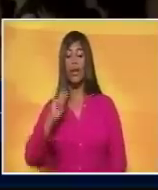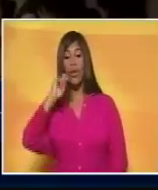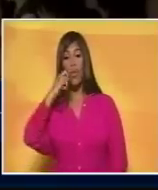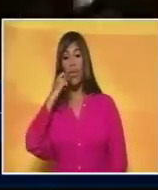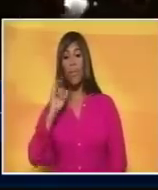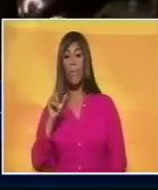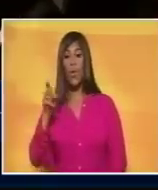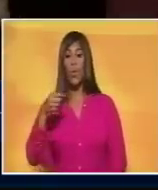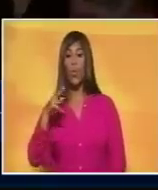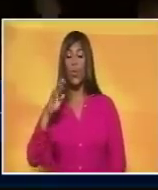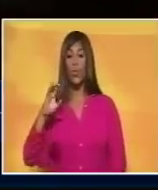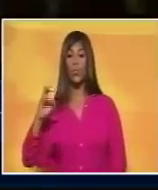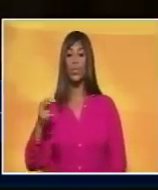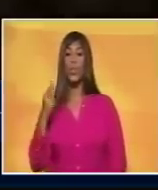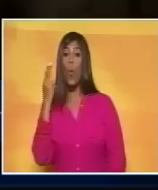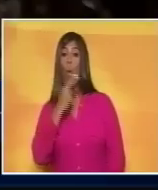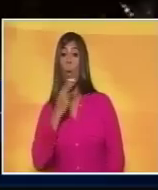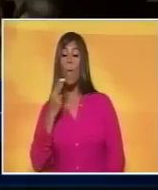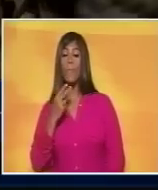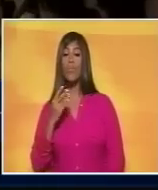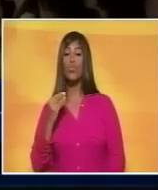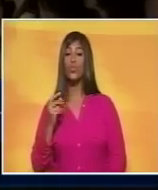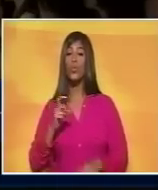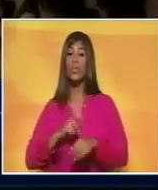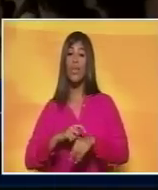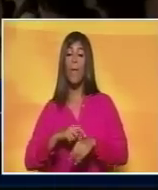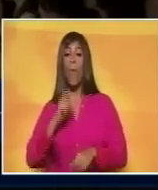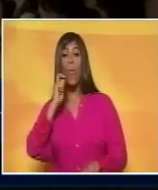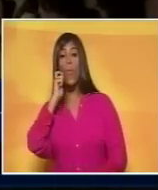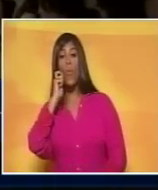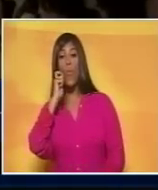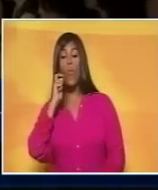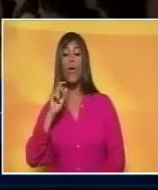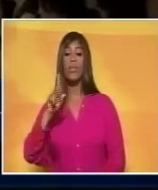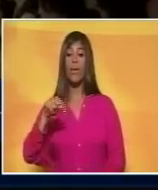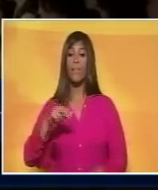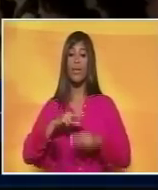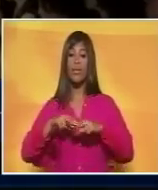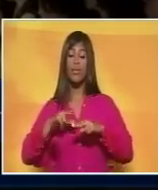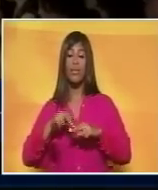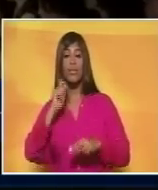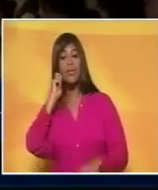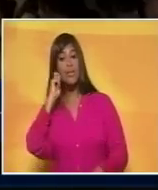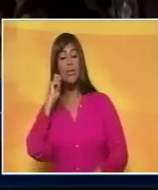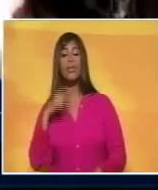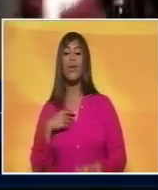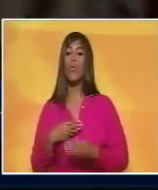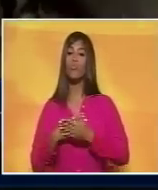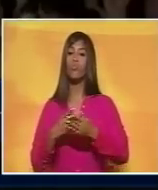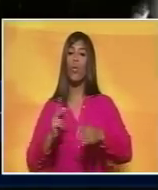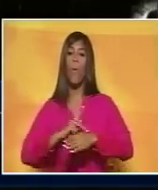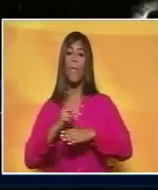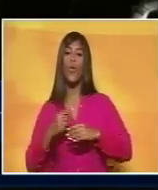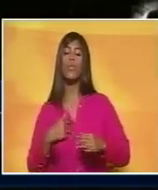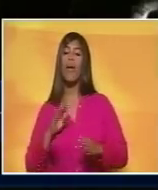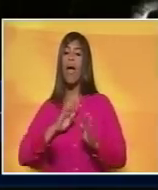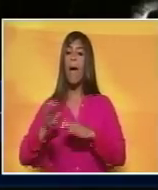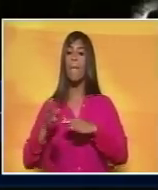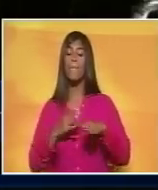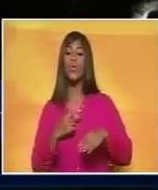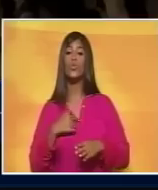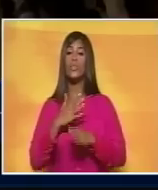Recordemos que Gucci tiene un compromiso de larga data con mujeres y niñas al financiar proyectos en todo el mundo para apoyar los derechos sexuales